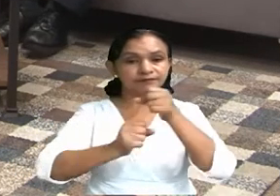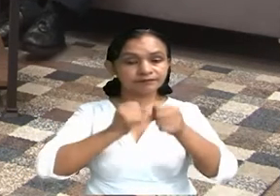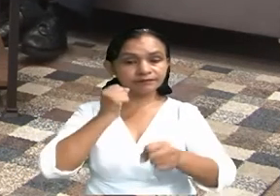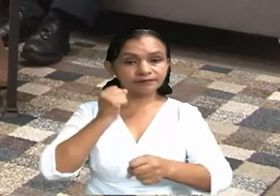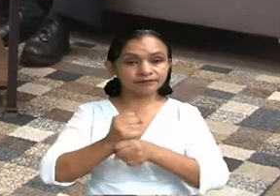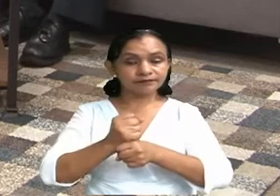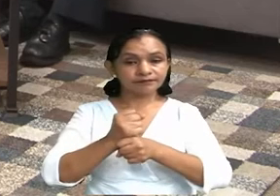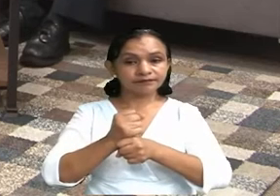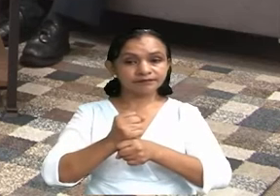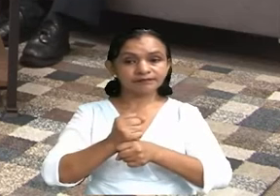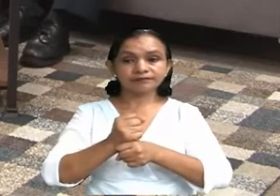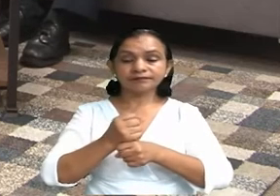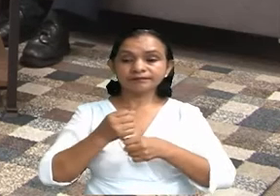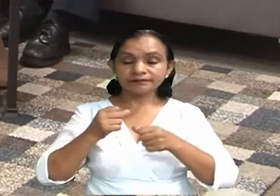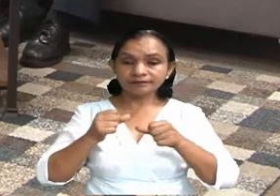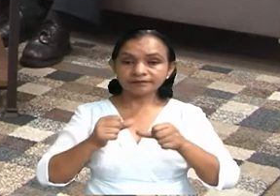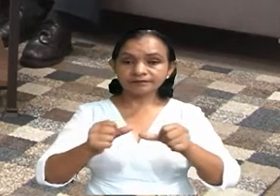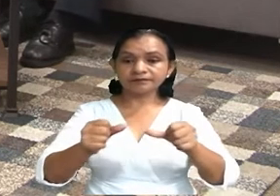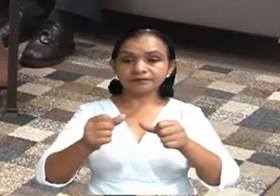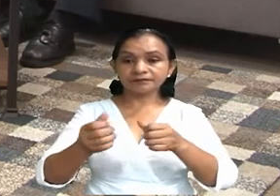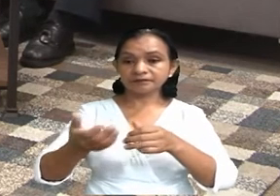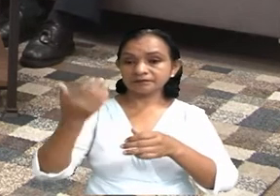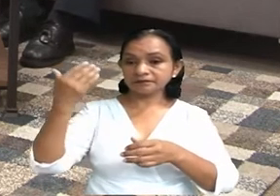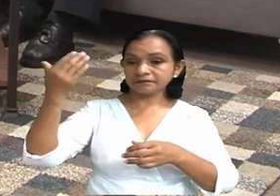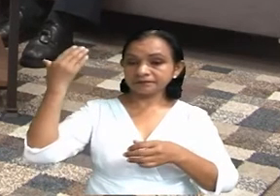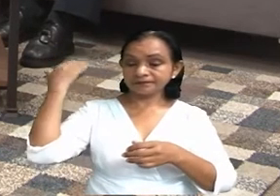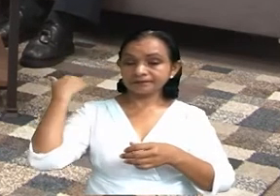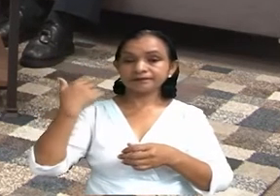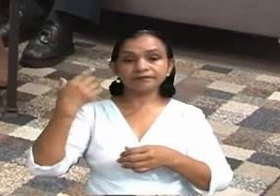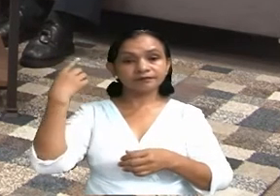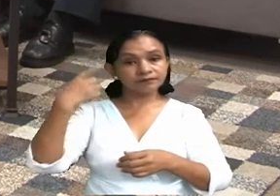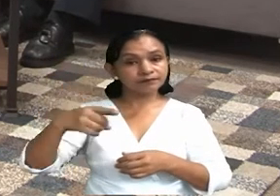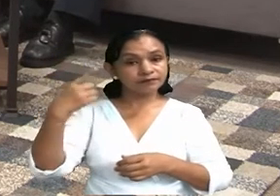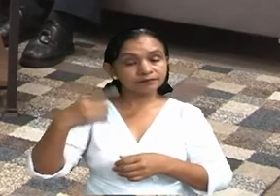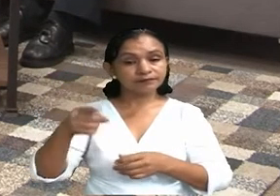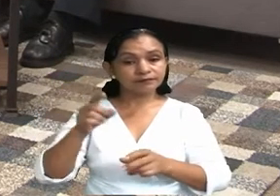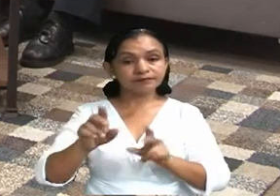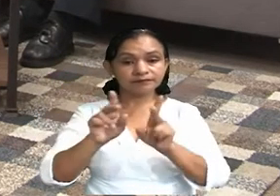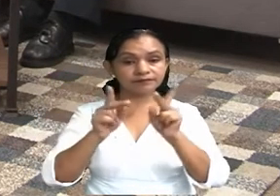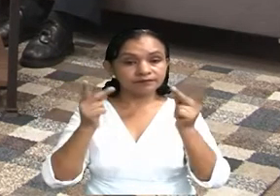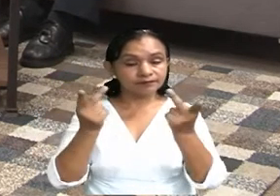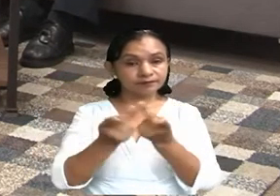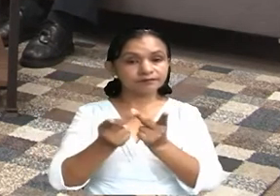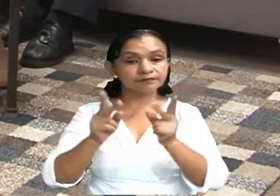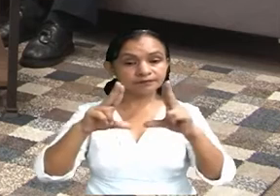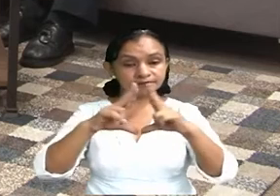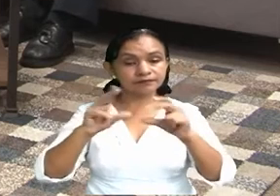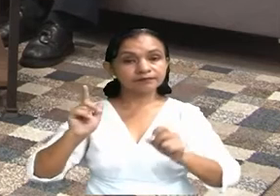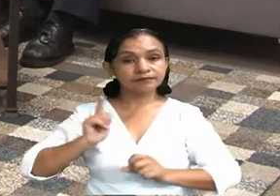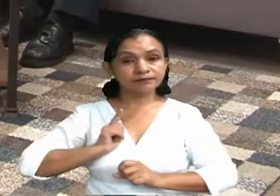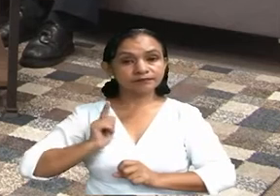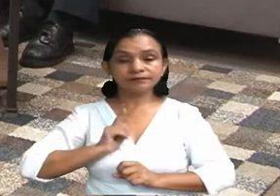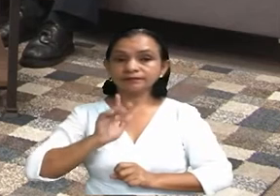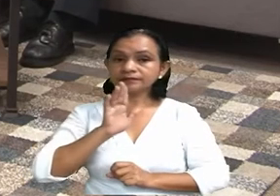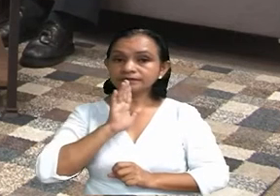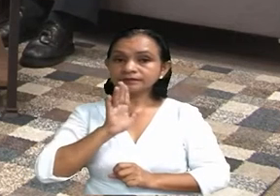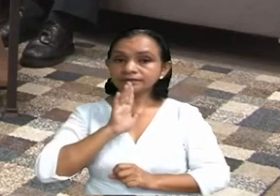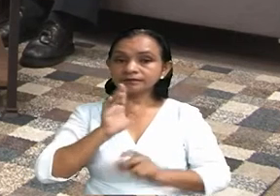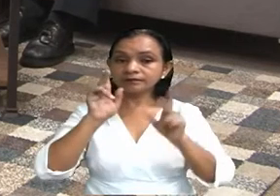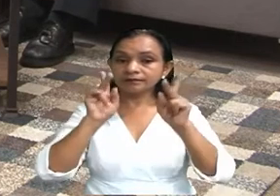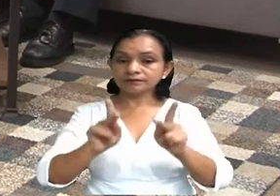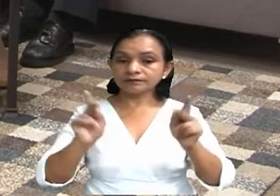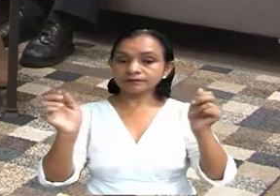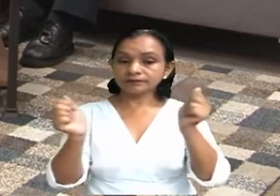aciagos de retroceso en los derechos de la población nicaragüense, cuando se hablaba de las personas